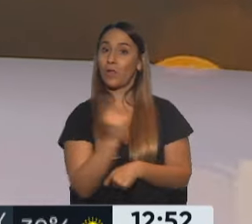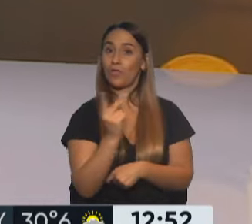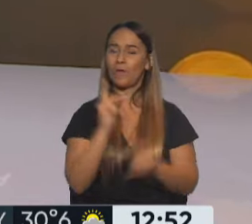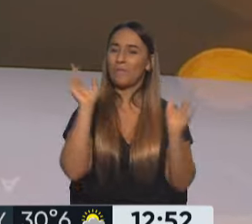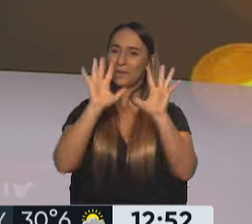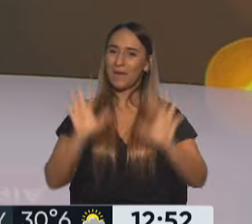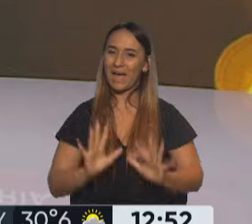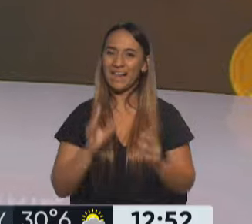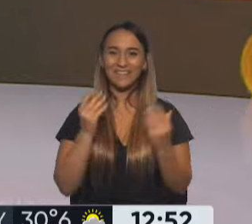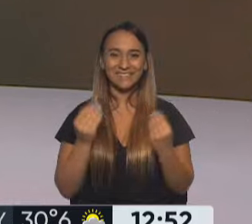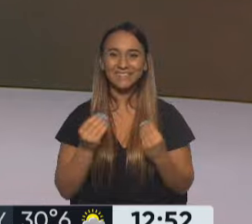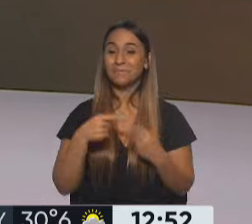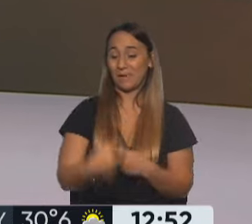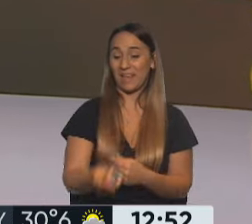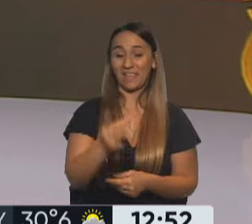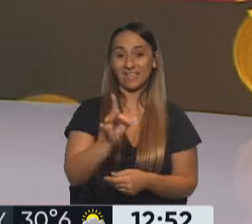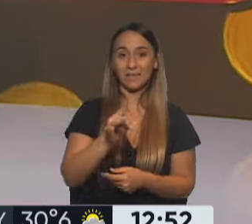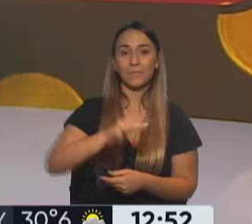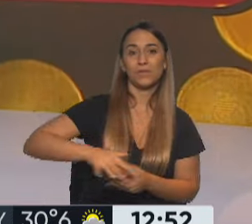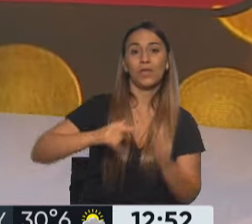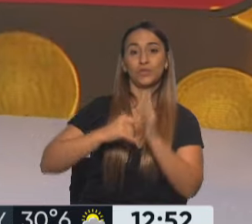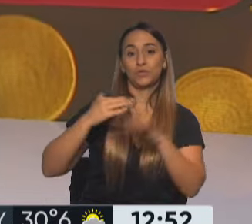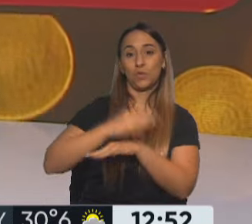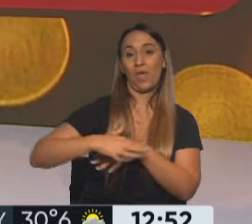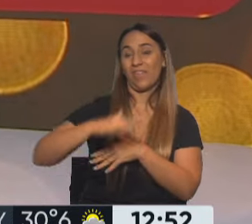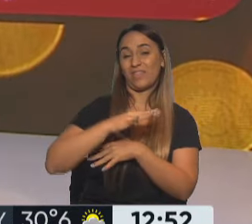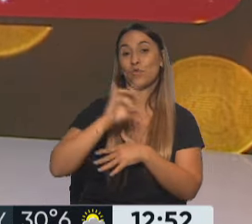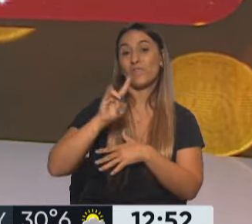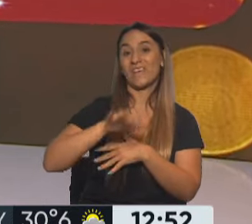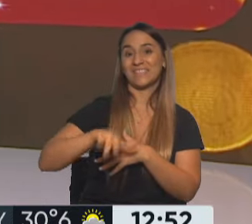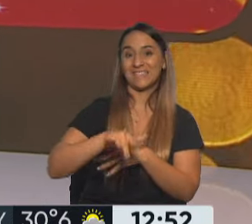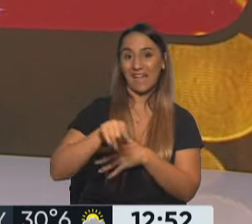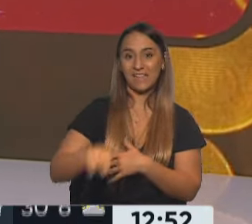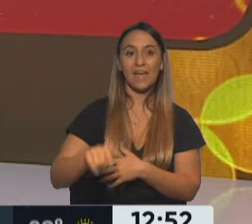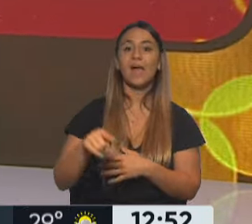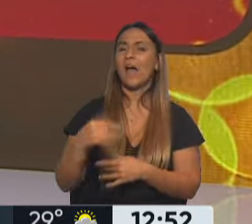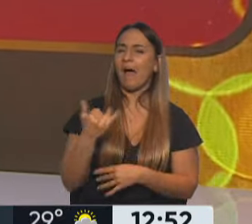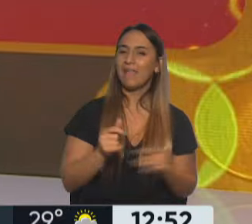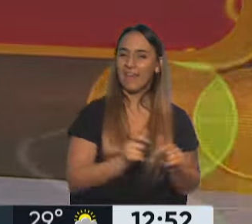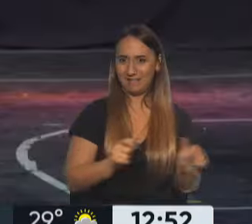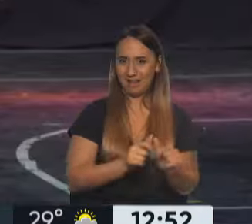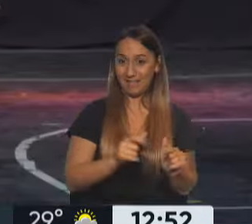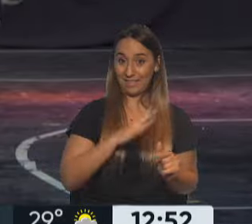en Ciudad Universitaria y que tienen algunas localidades todavía a la venta. Una Navidad inolvidable.